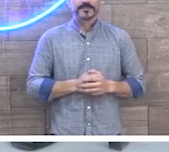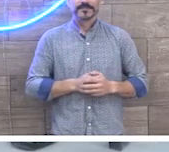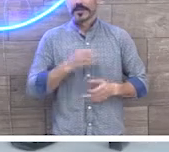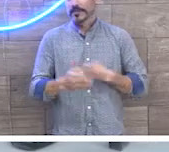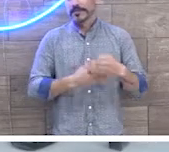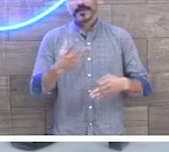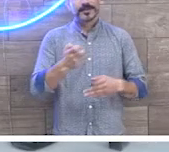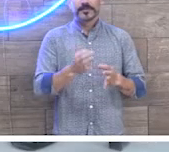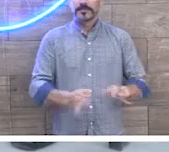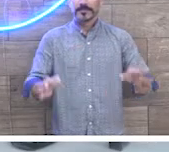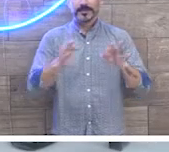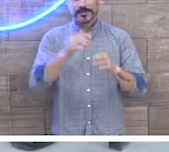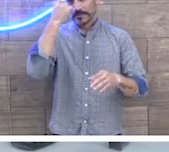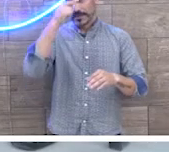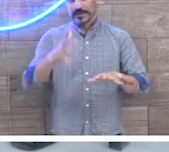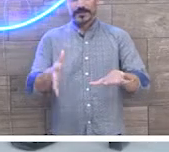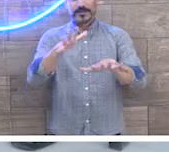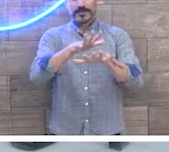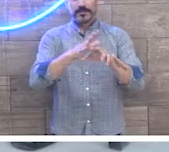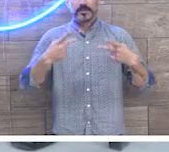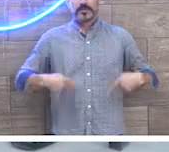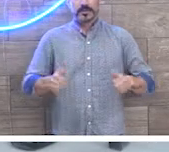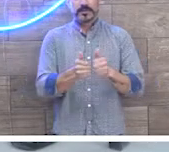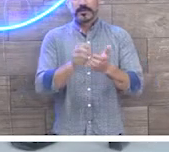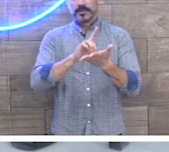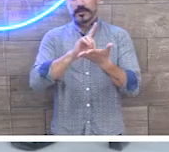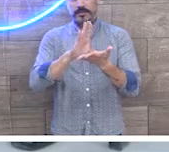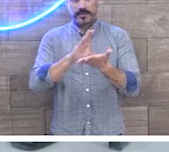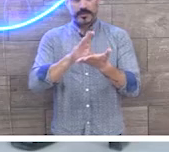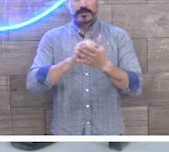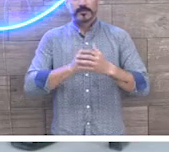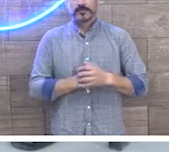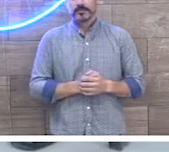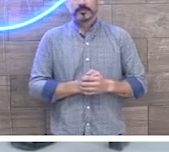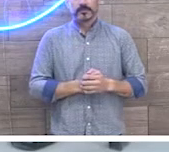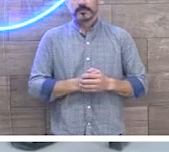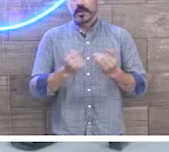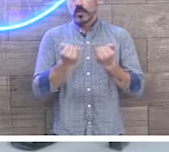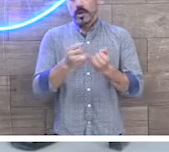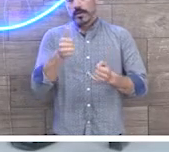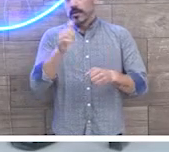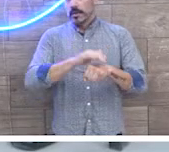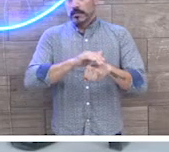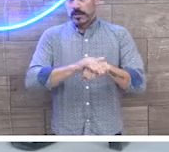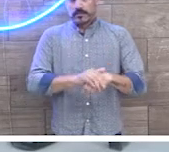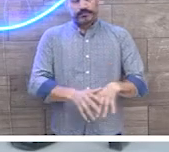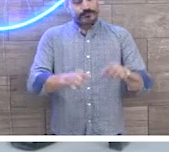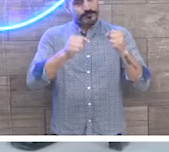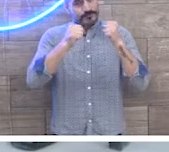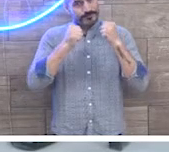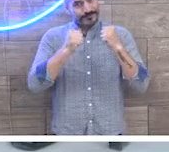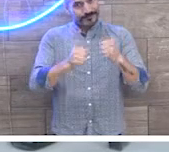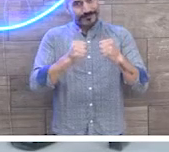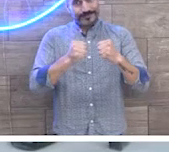esta parte de la inclusión hacia la comunidad con discapacidad. Y pues también otro gran amigo que nos ha acompañado en